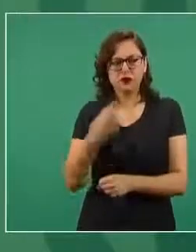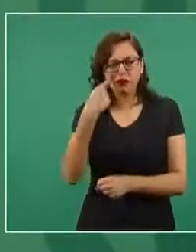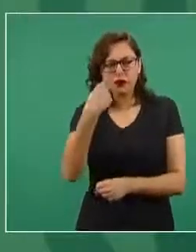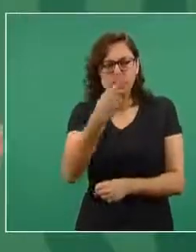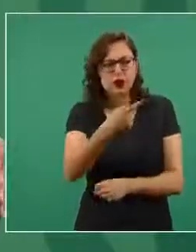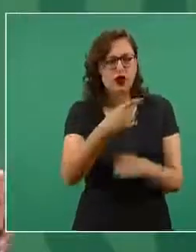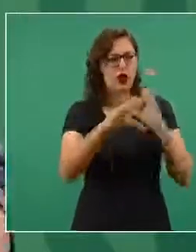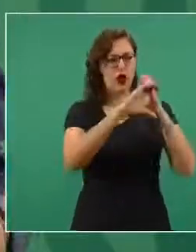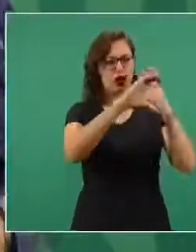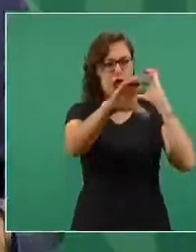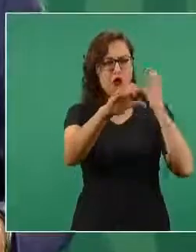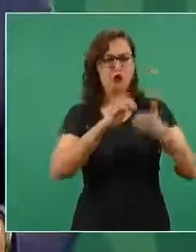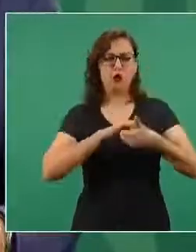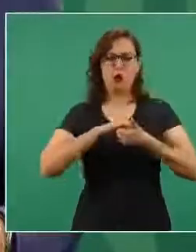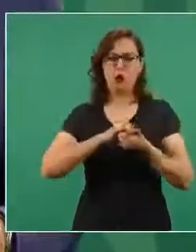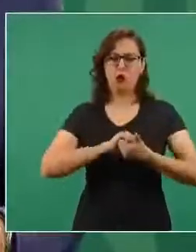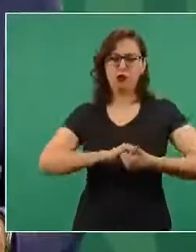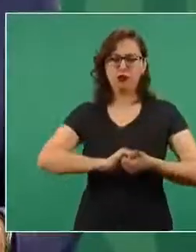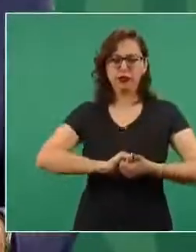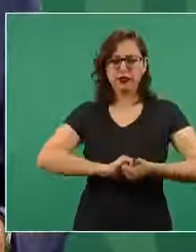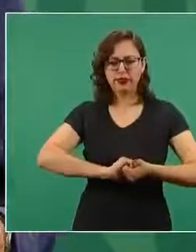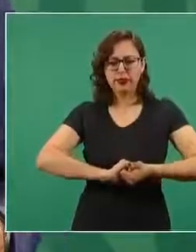camiones, trailers